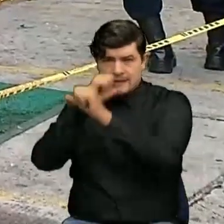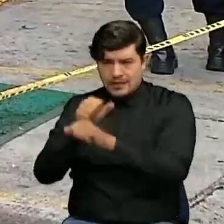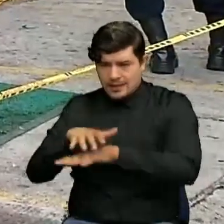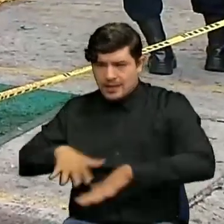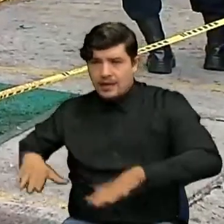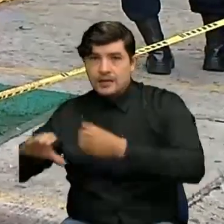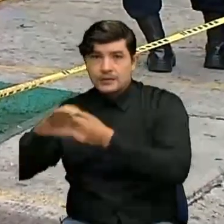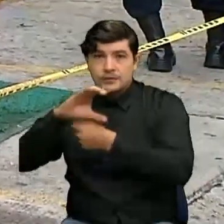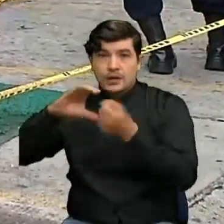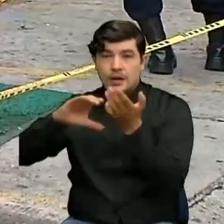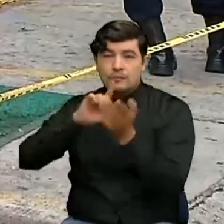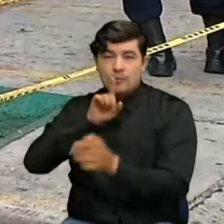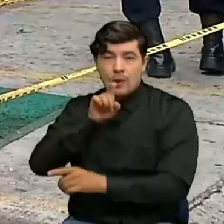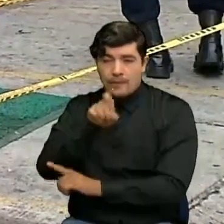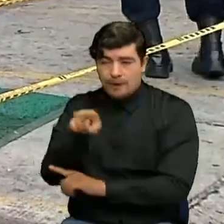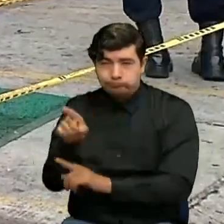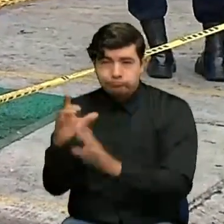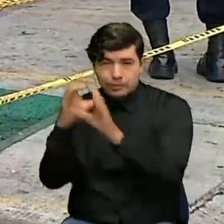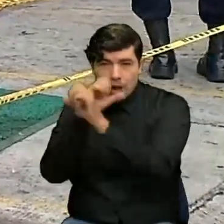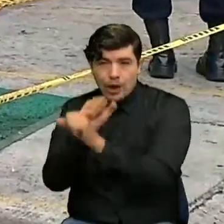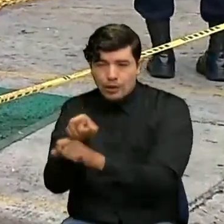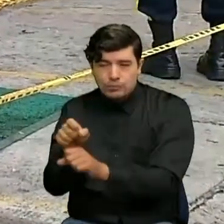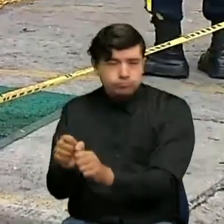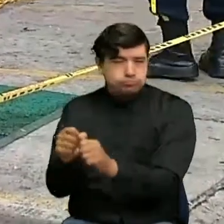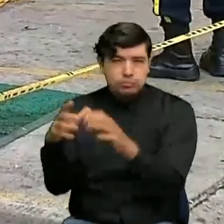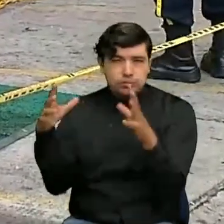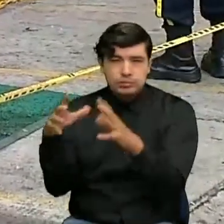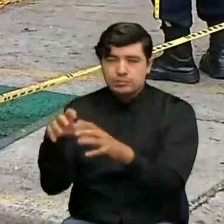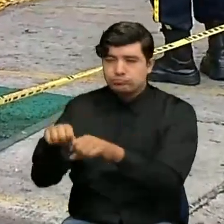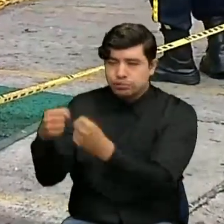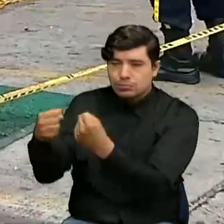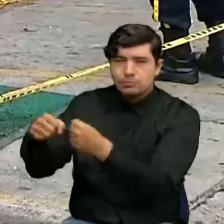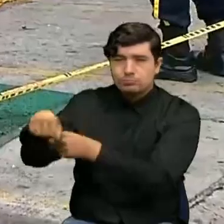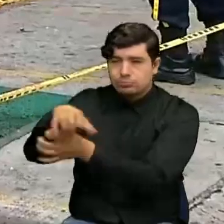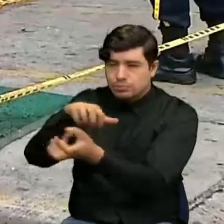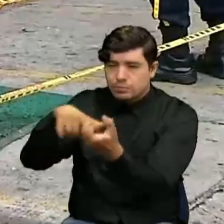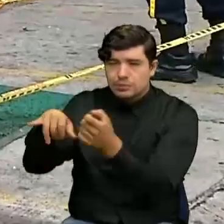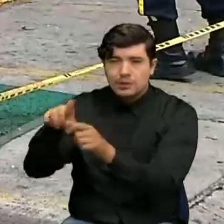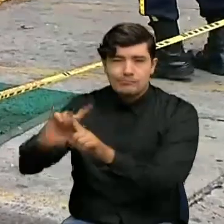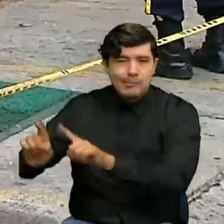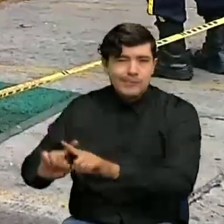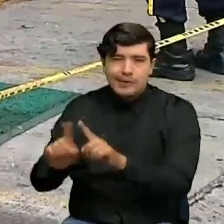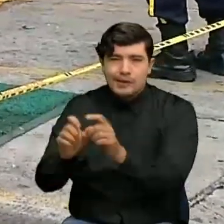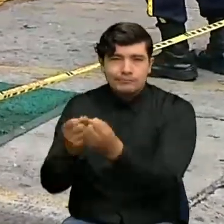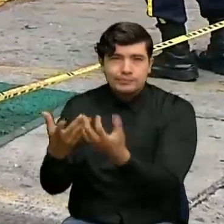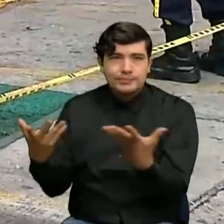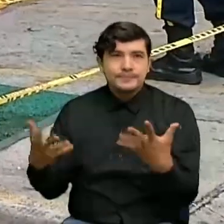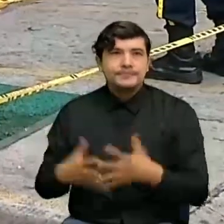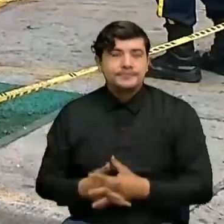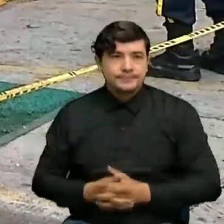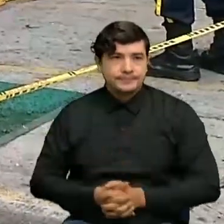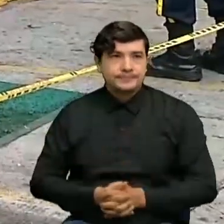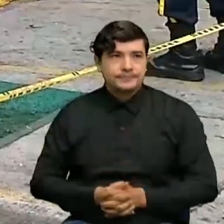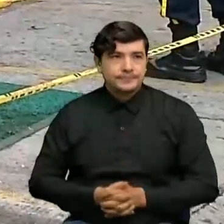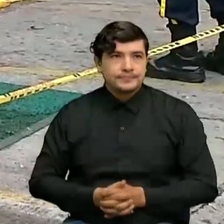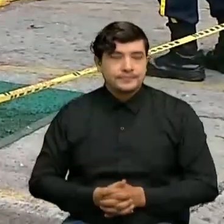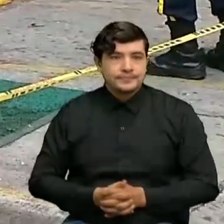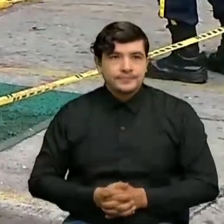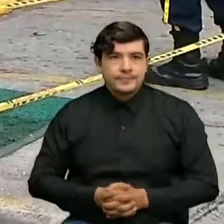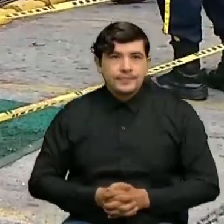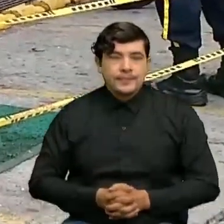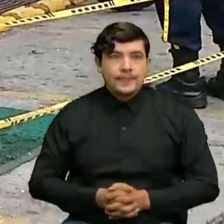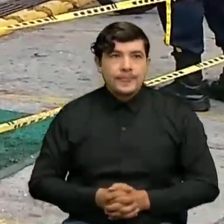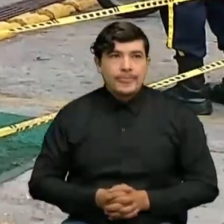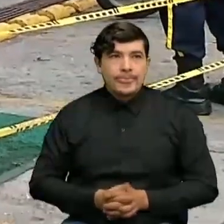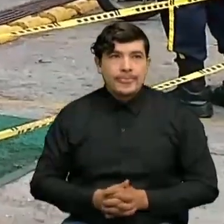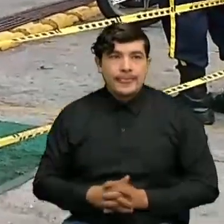la ciudad de Bucaramanga, exactamente pues aquí contigo al Estadio Alfonso López, en la glorieta del Estadio Alfonso López. Un establecimiento